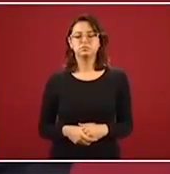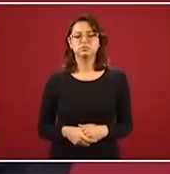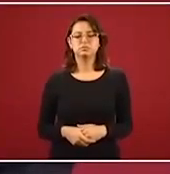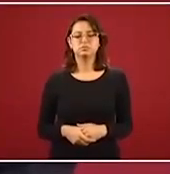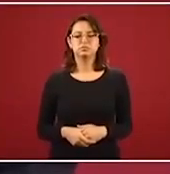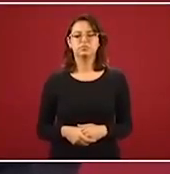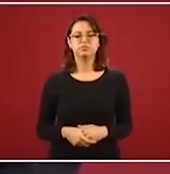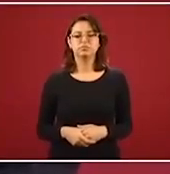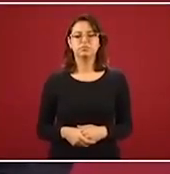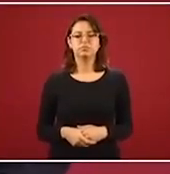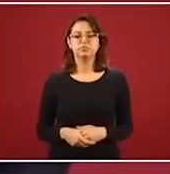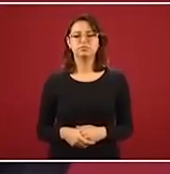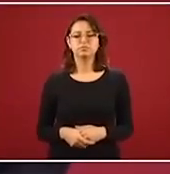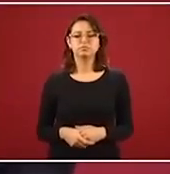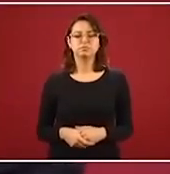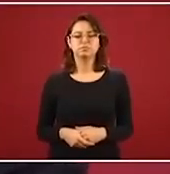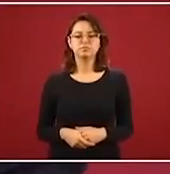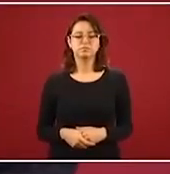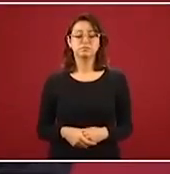El periodo neoliberal